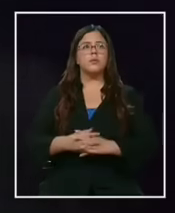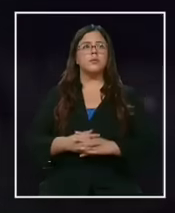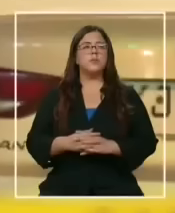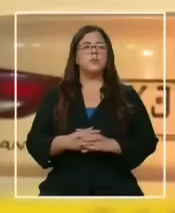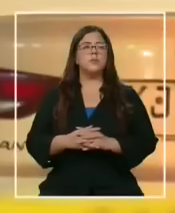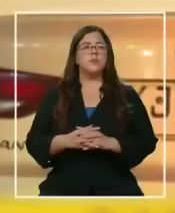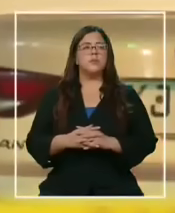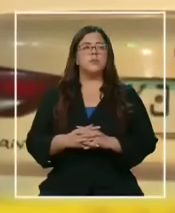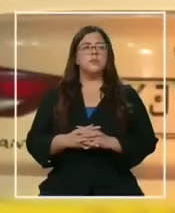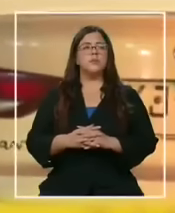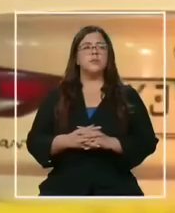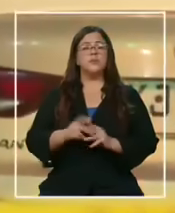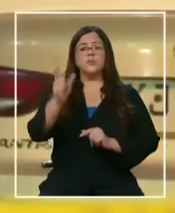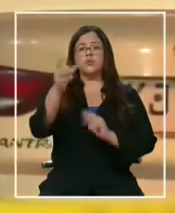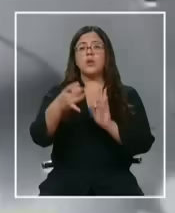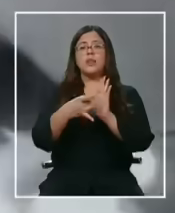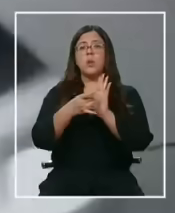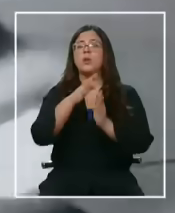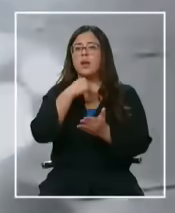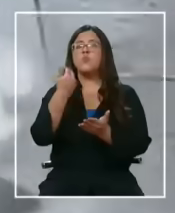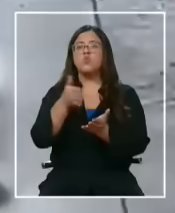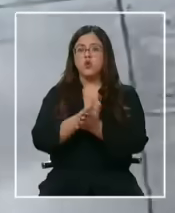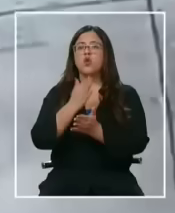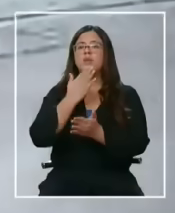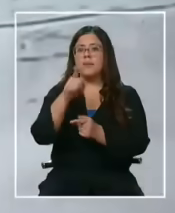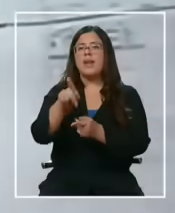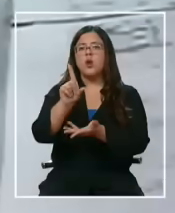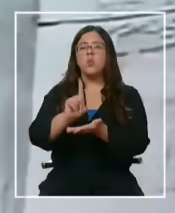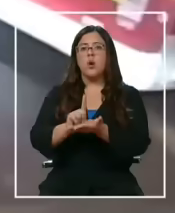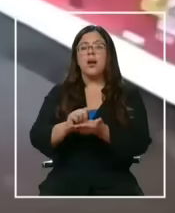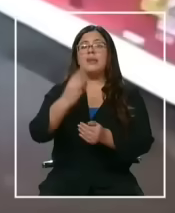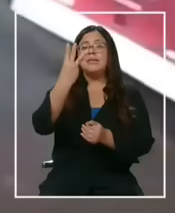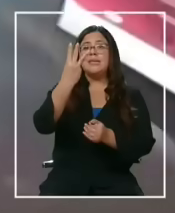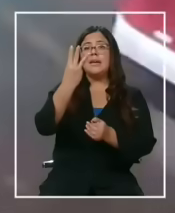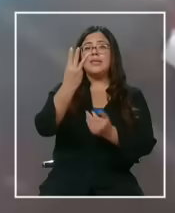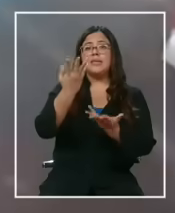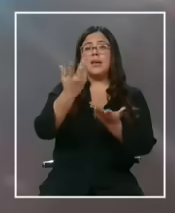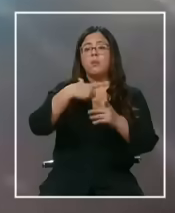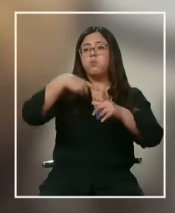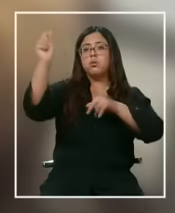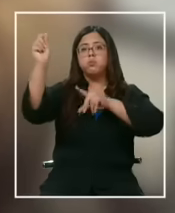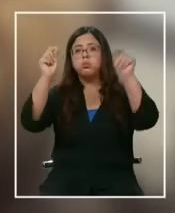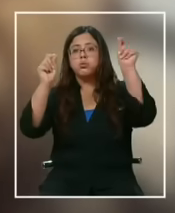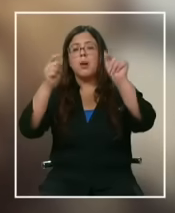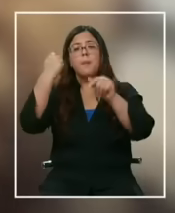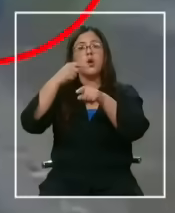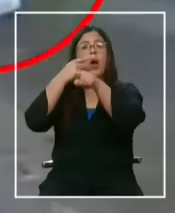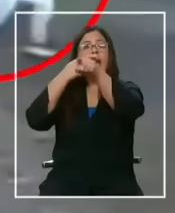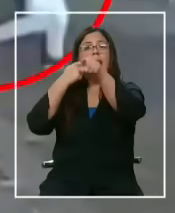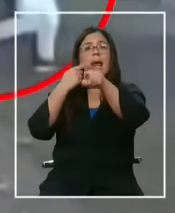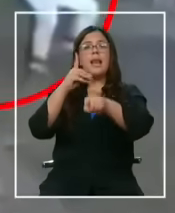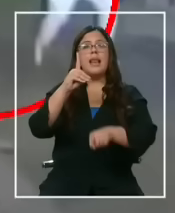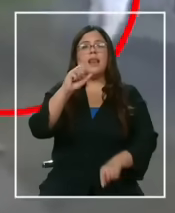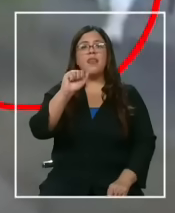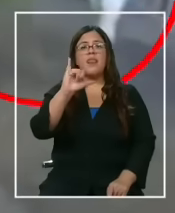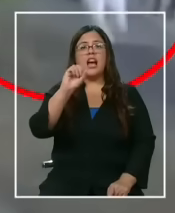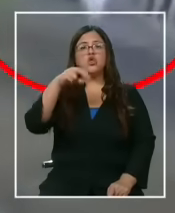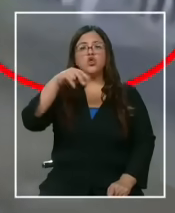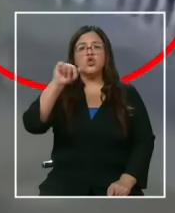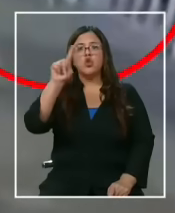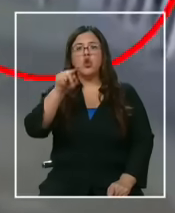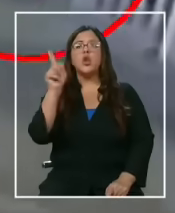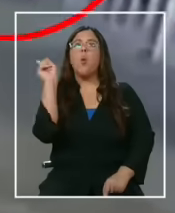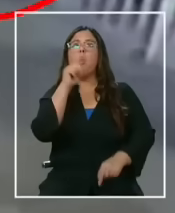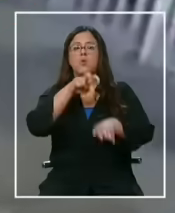normal uno de los delincuentes murió en el lugar tres se escaparon en los primeros disparos Pero él dionis fue el último en